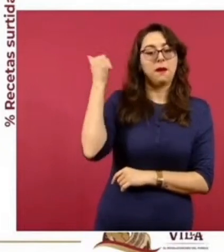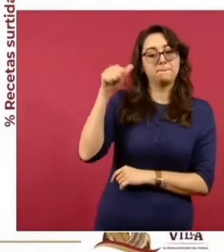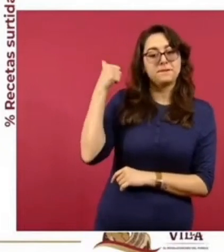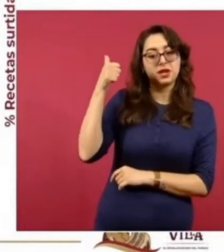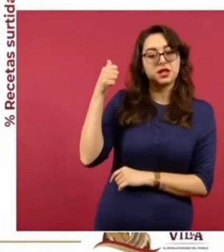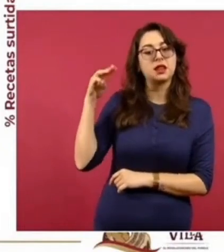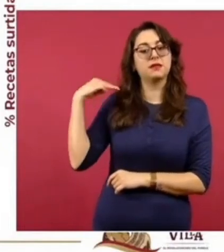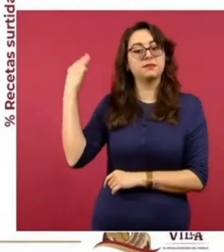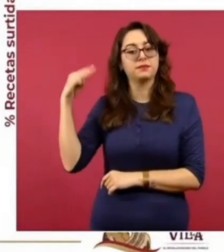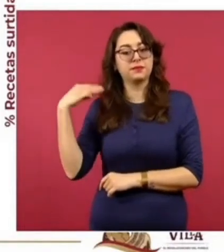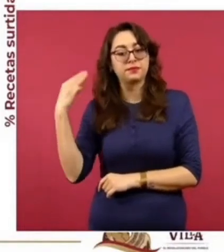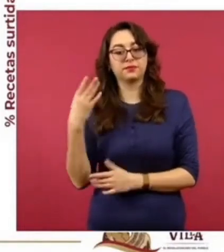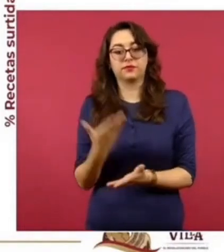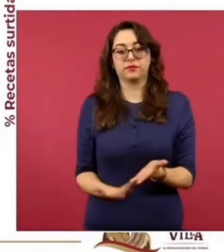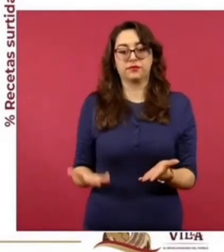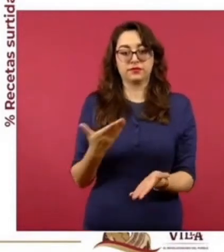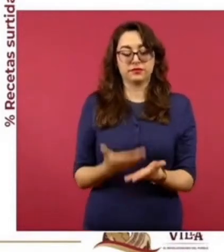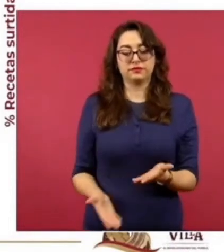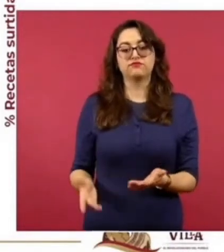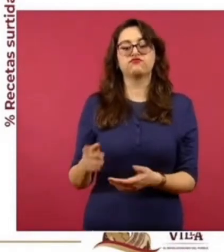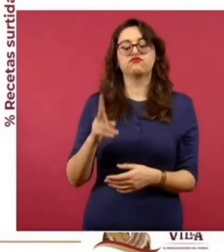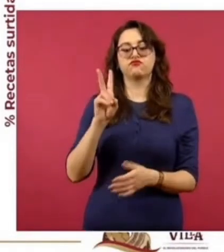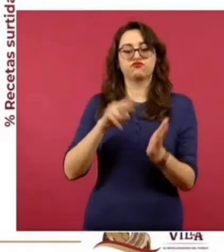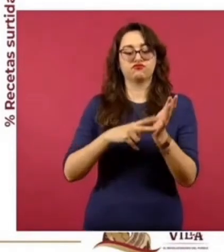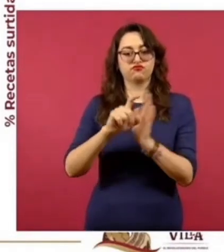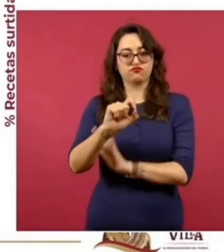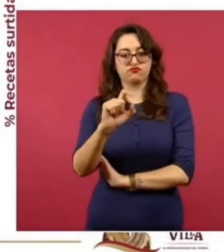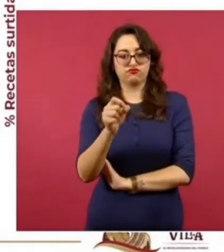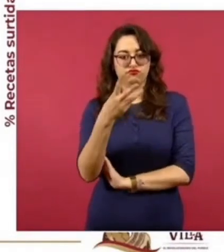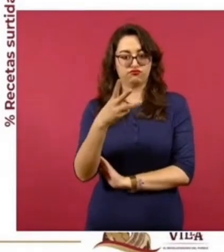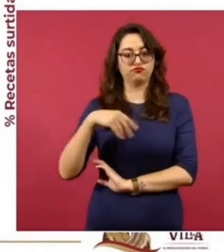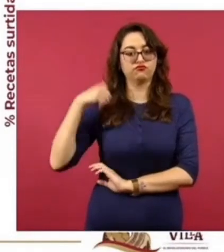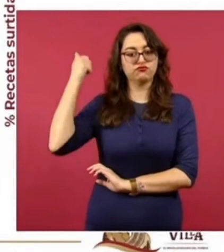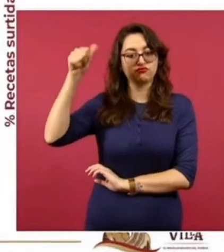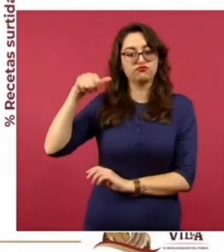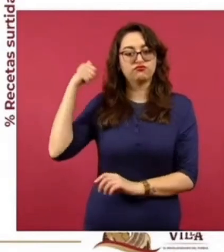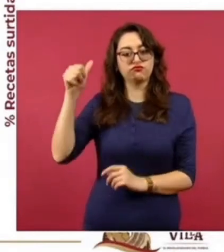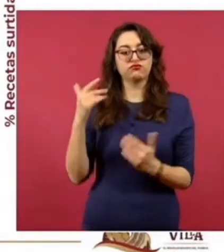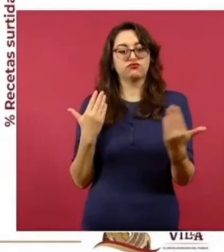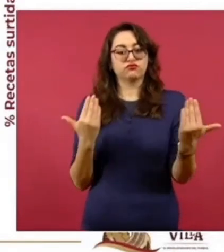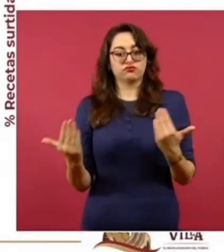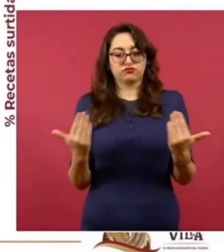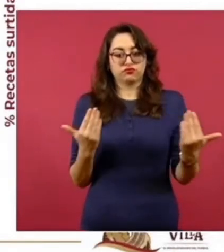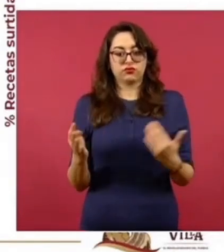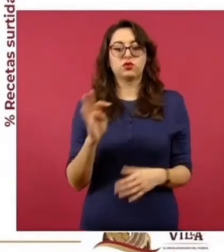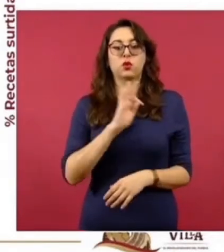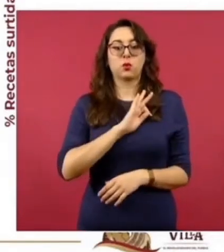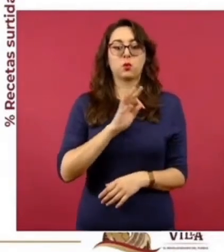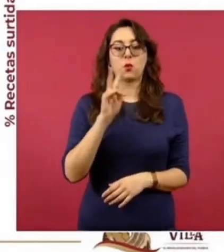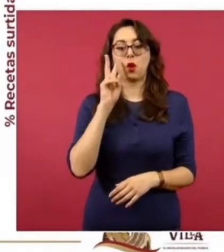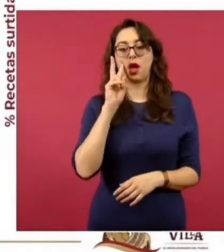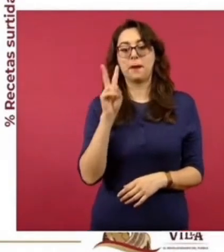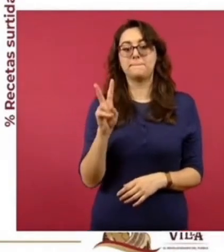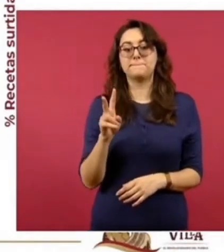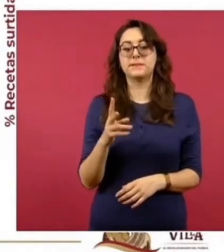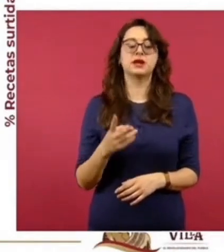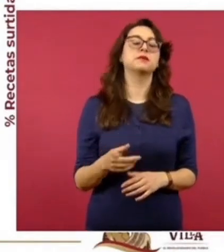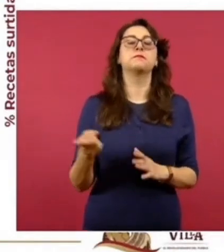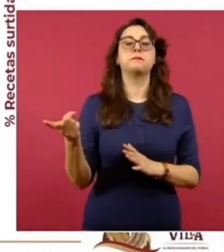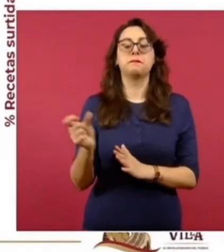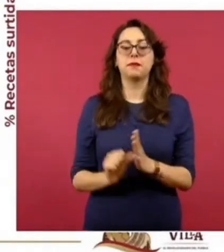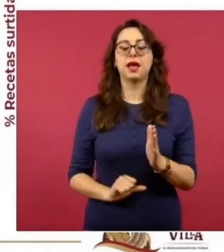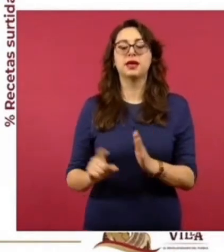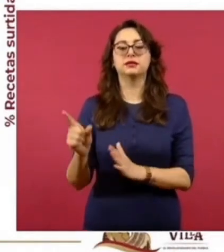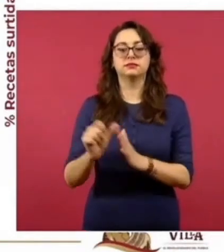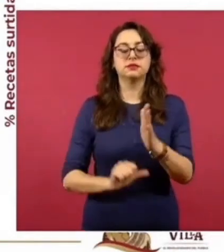está corriendo en 2023 y esto es lo que nos permite ver cómo fue el abasto mes con mes y